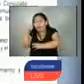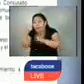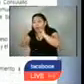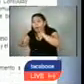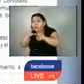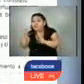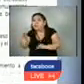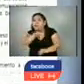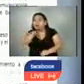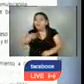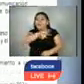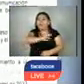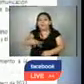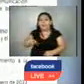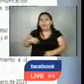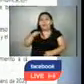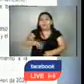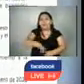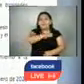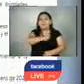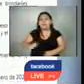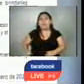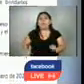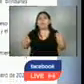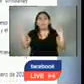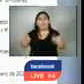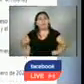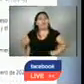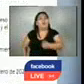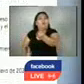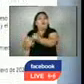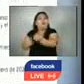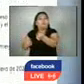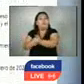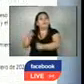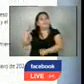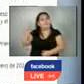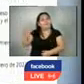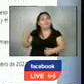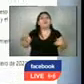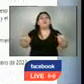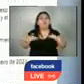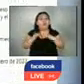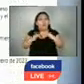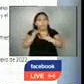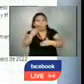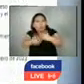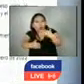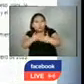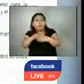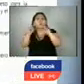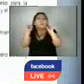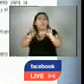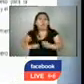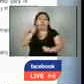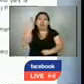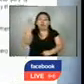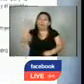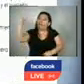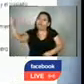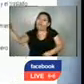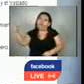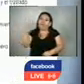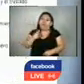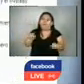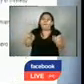comunicación con las familias con el propósito de brindar acompañamiento. Además, se ha iniciado el proceso de repatriación de los